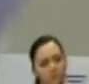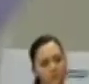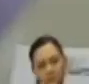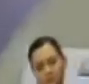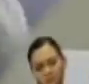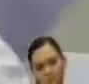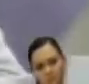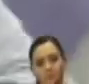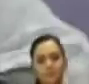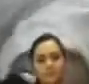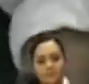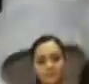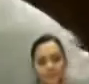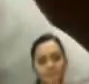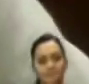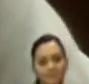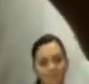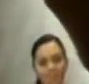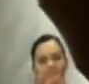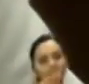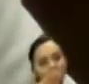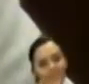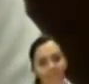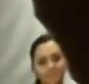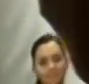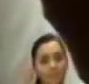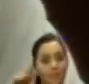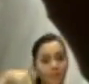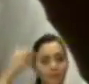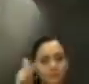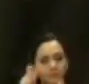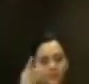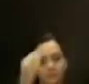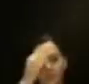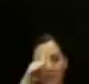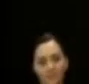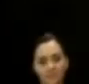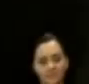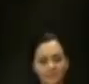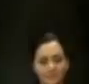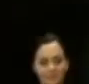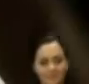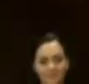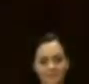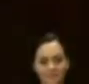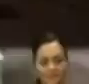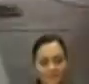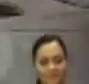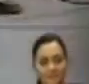compañero. Un fuerte abrazo. Cuídate. Muy amable, señor presidente. Hasta la próxima. Una muy buena tarde a todos.